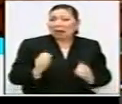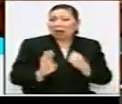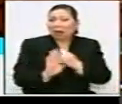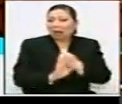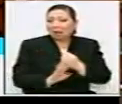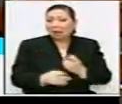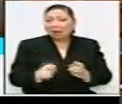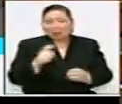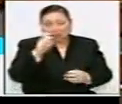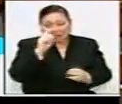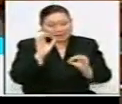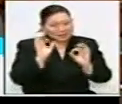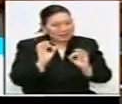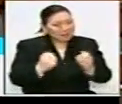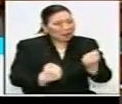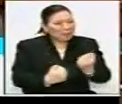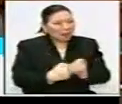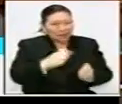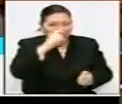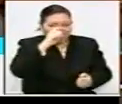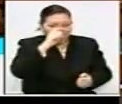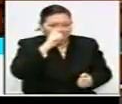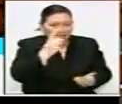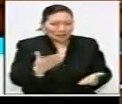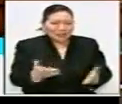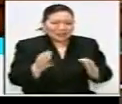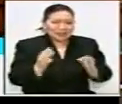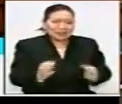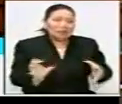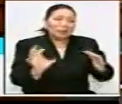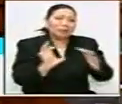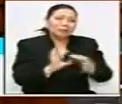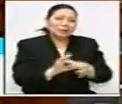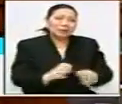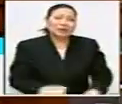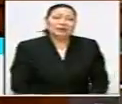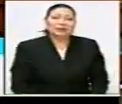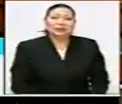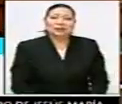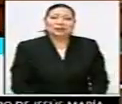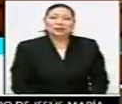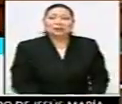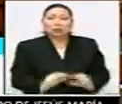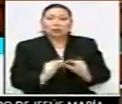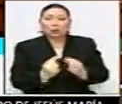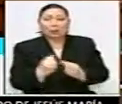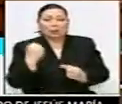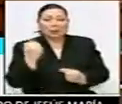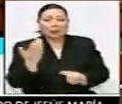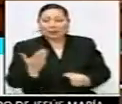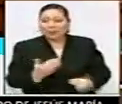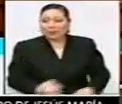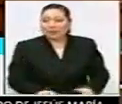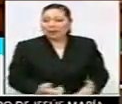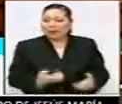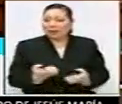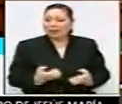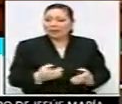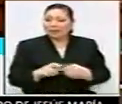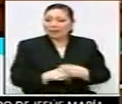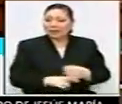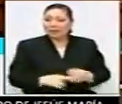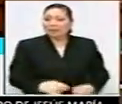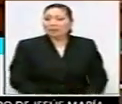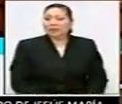a Toledo permanentemente y siempre vinculándose con los grupos de poder económico del